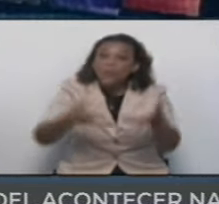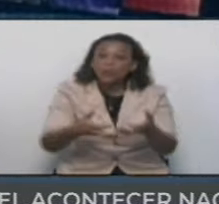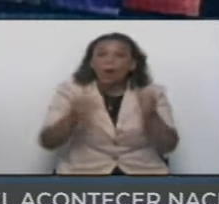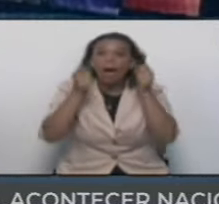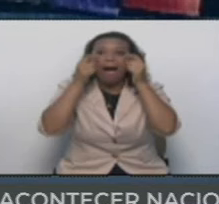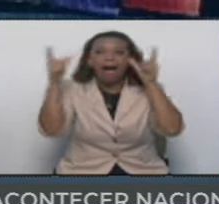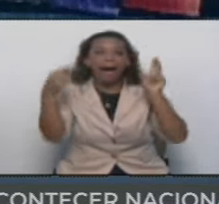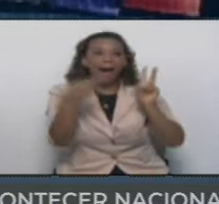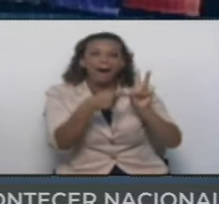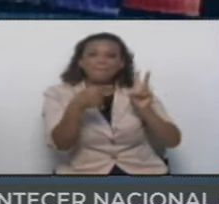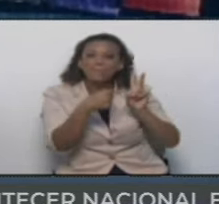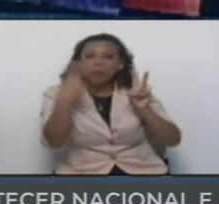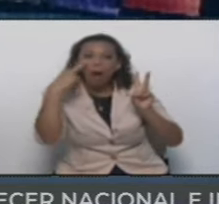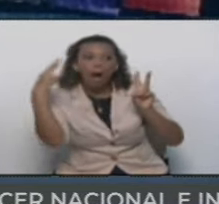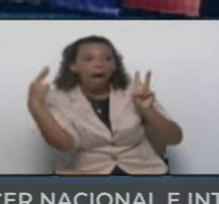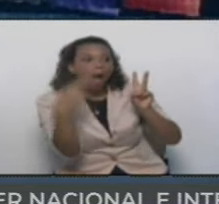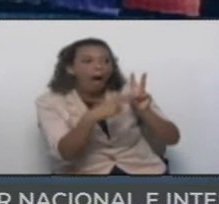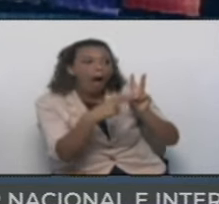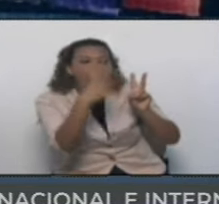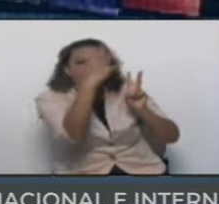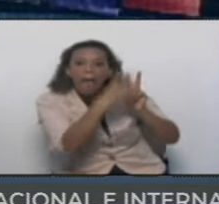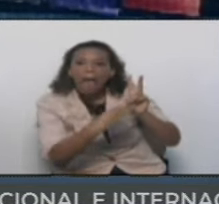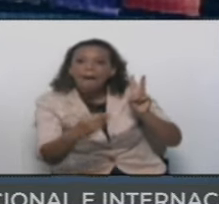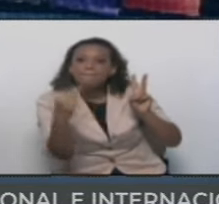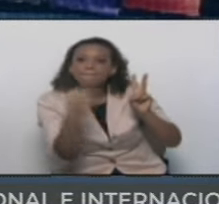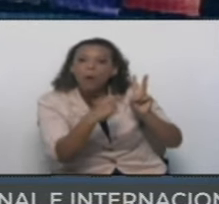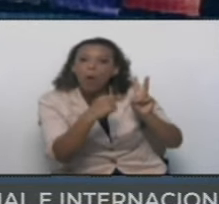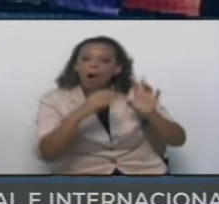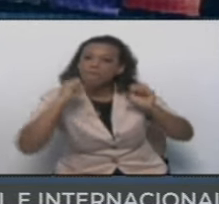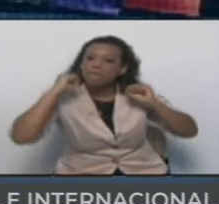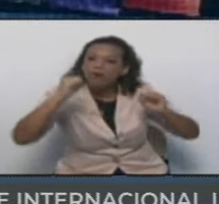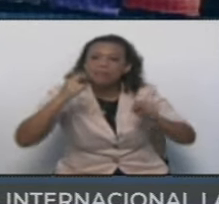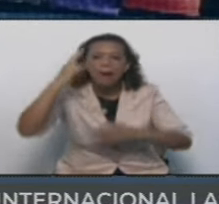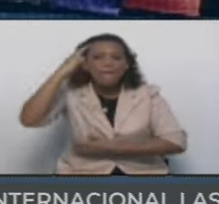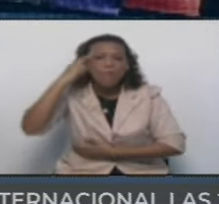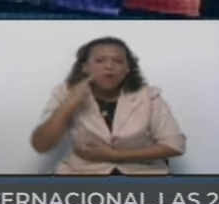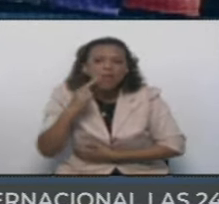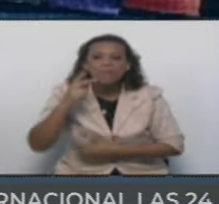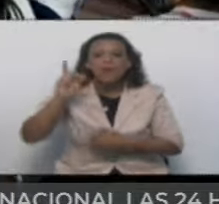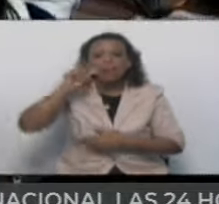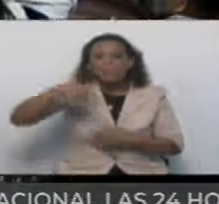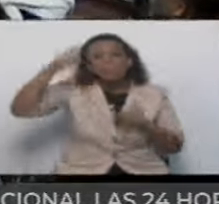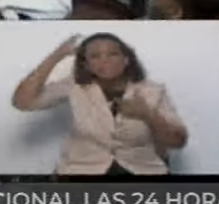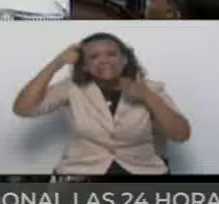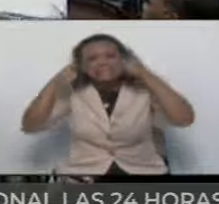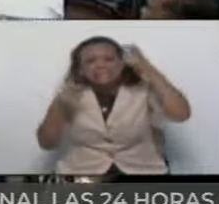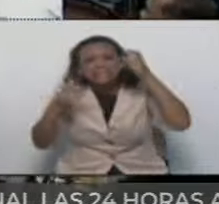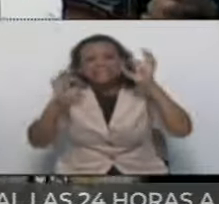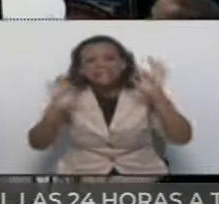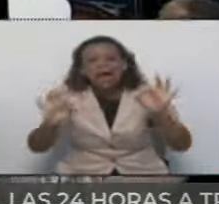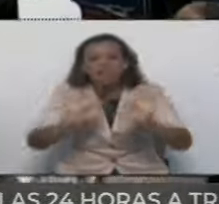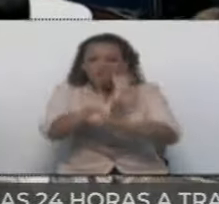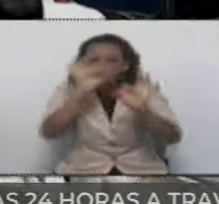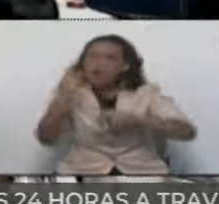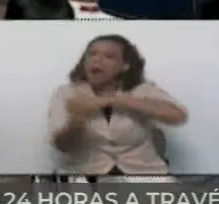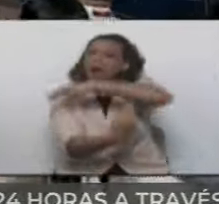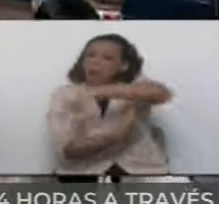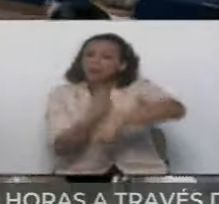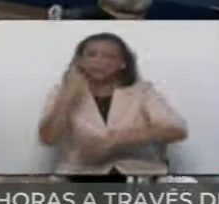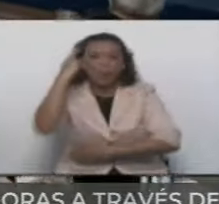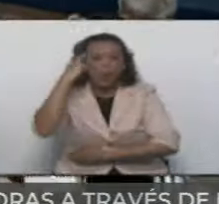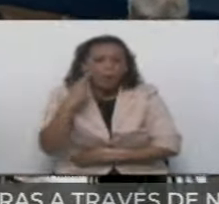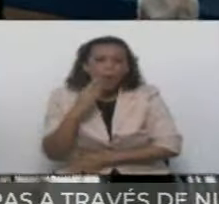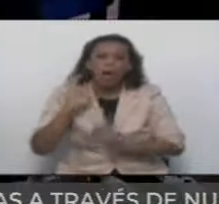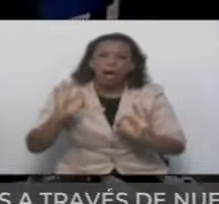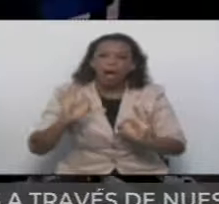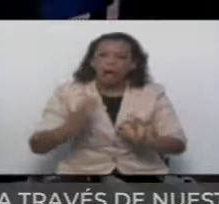admiración y asombro el ejemplo de la patria de Bolívar y de Chávez, el ejemplo de la revolución bolivariana,